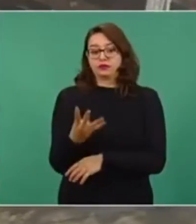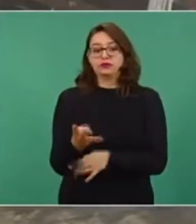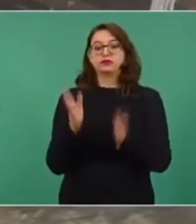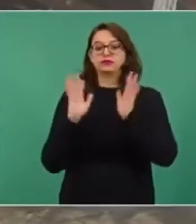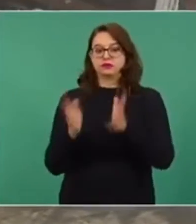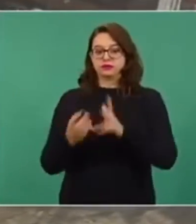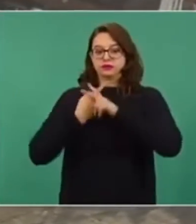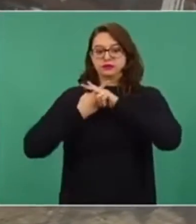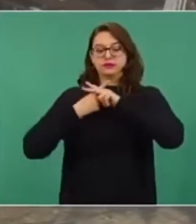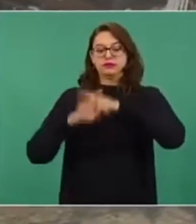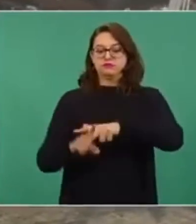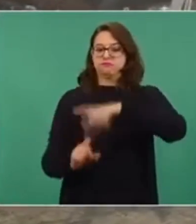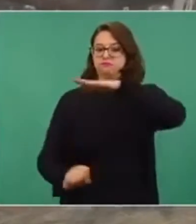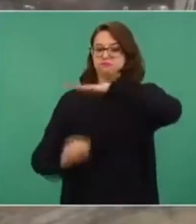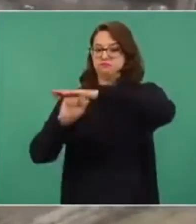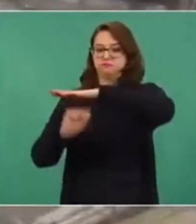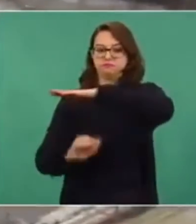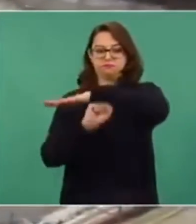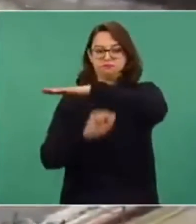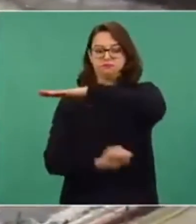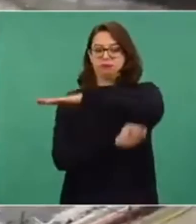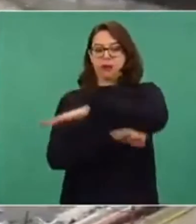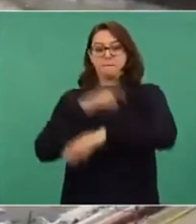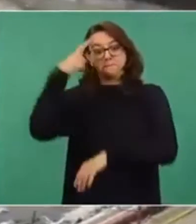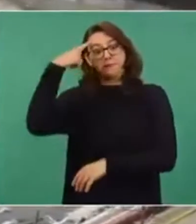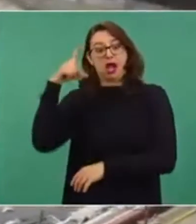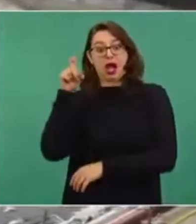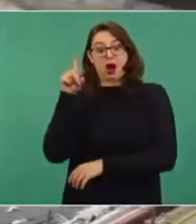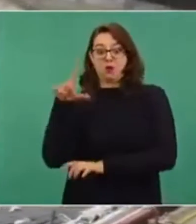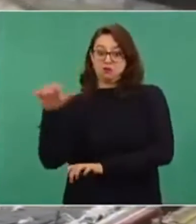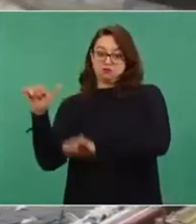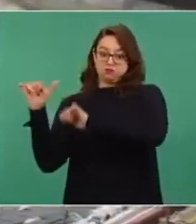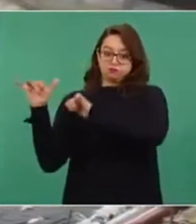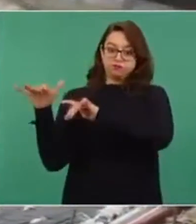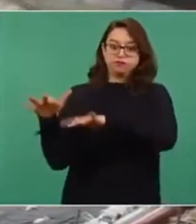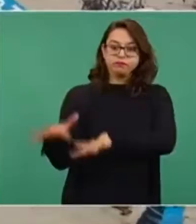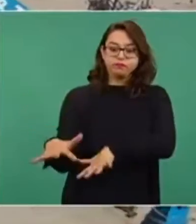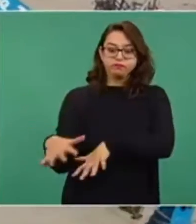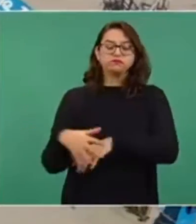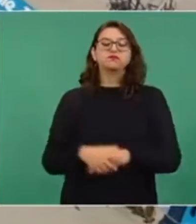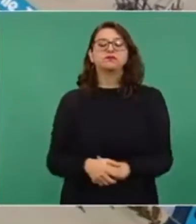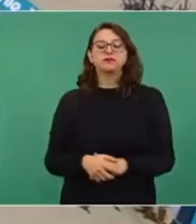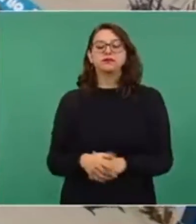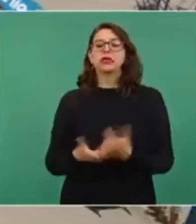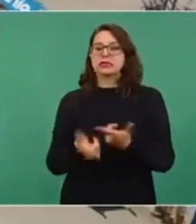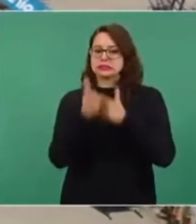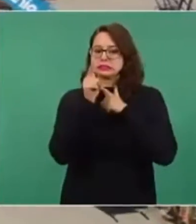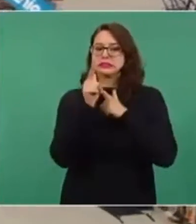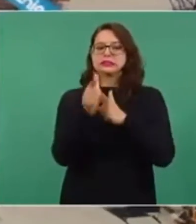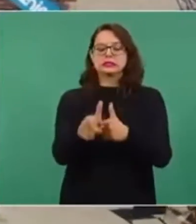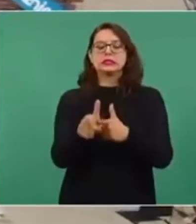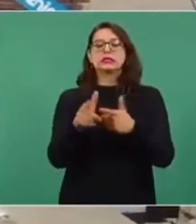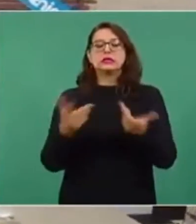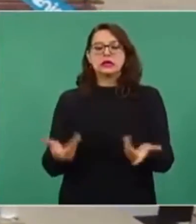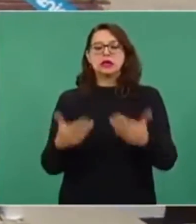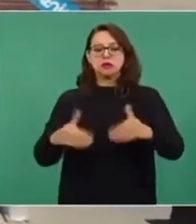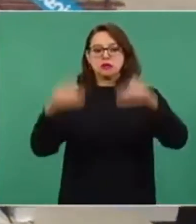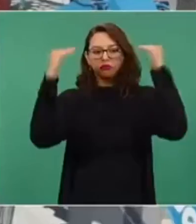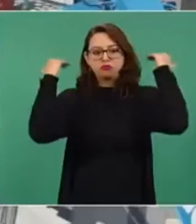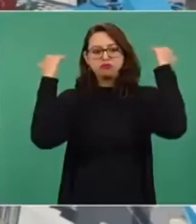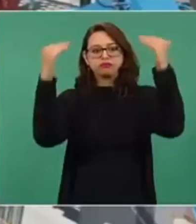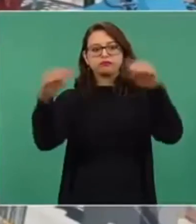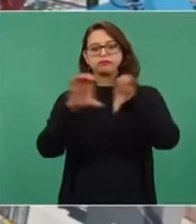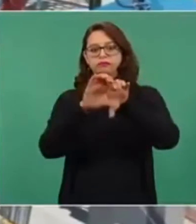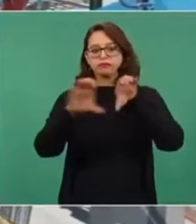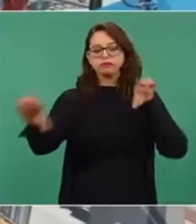cabo el colado de la cimentación de la fosa pluvial con un volumen de 5.400 metros cúbicos y continúa la instalación de charolas en los racks de